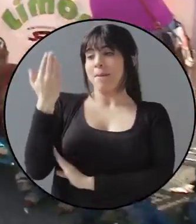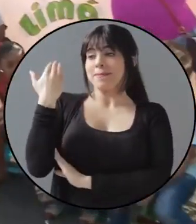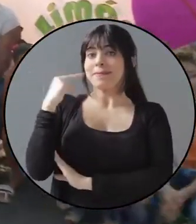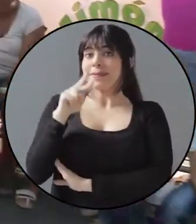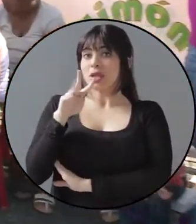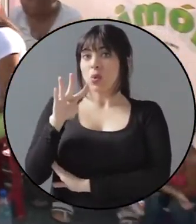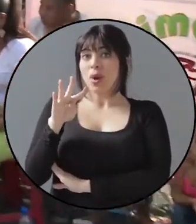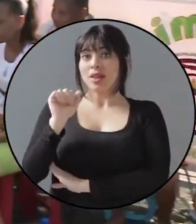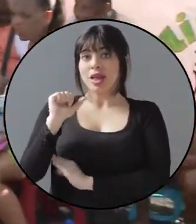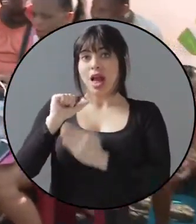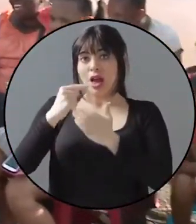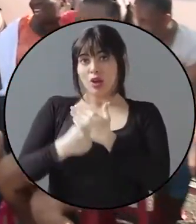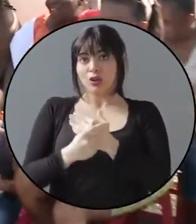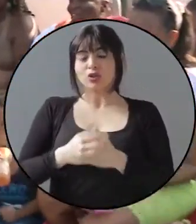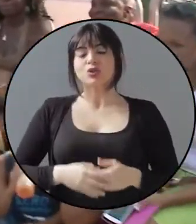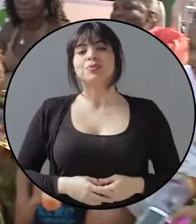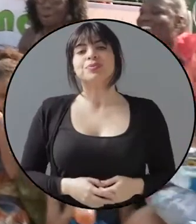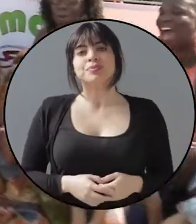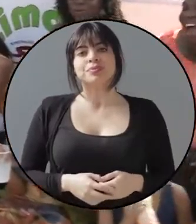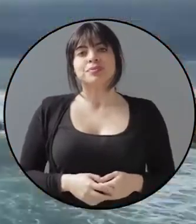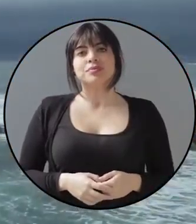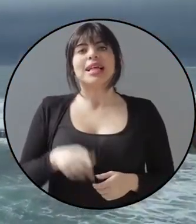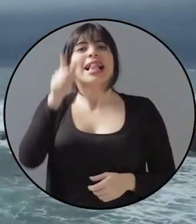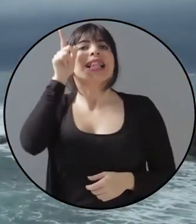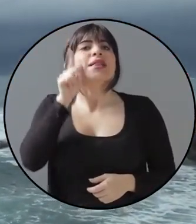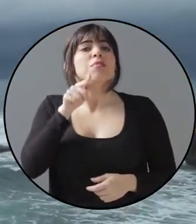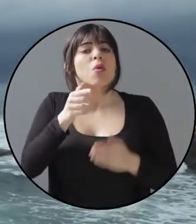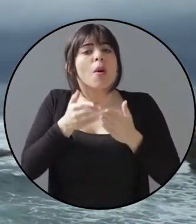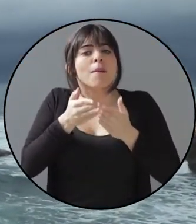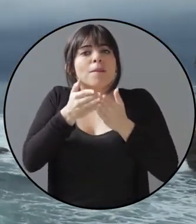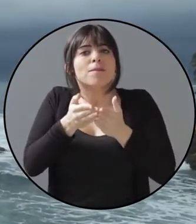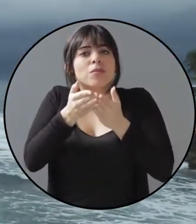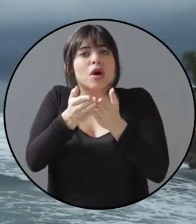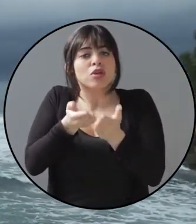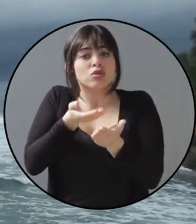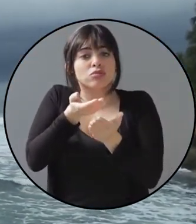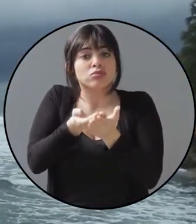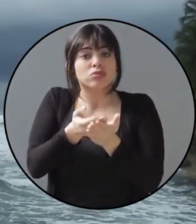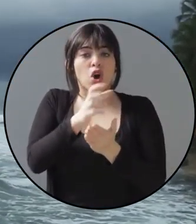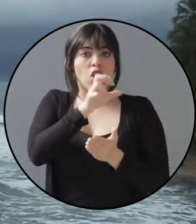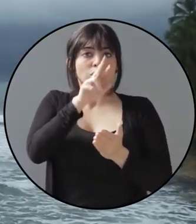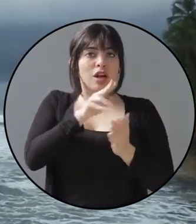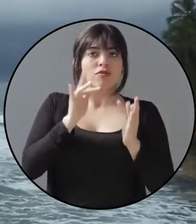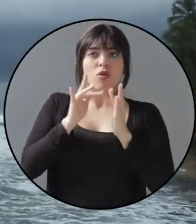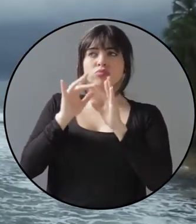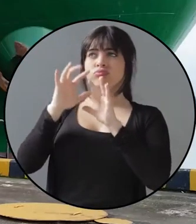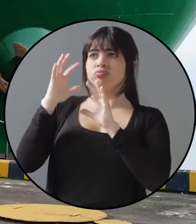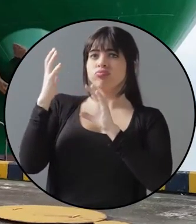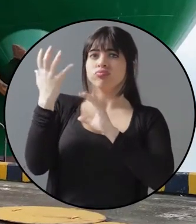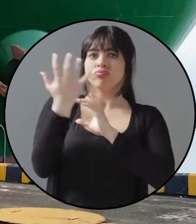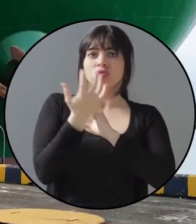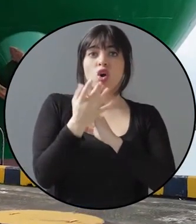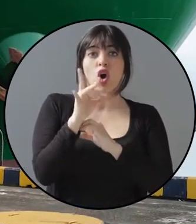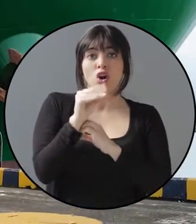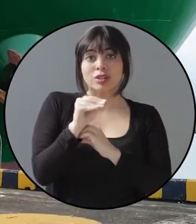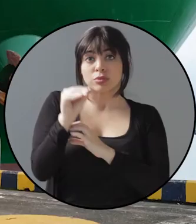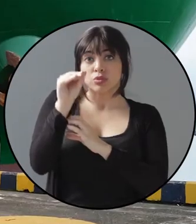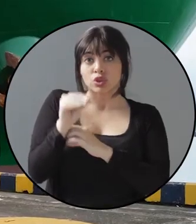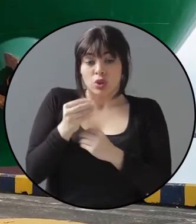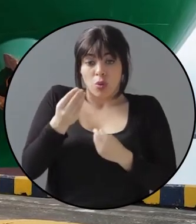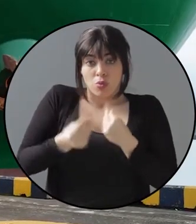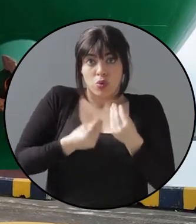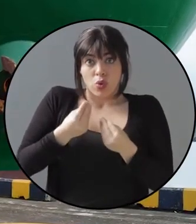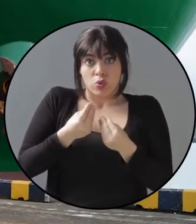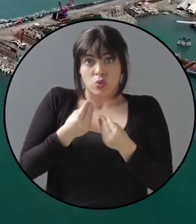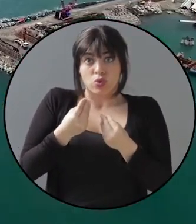firmar el pasado 24 de agosto. Limón es el puerto que conecta a Costa Rica con el mundo. El 80% de